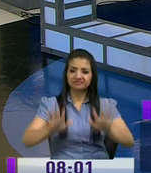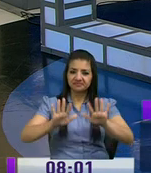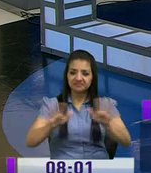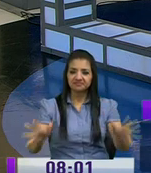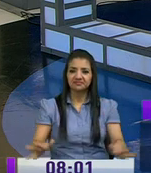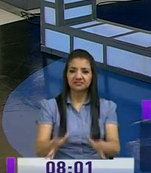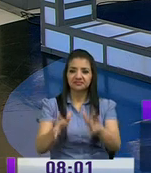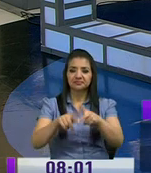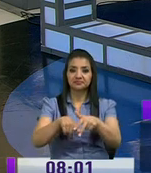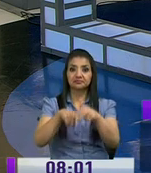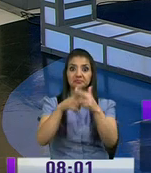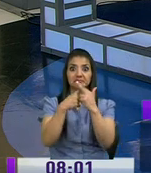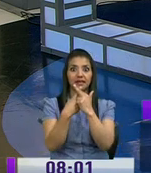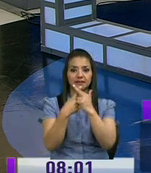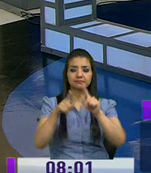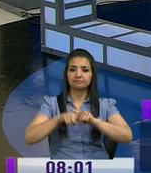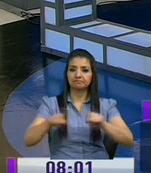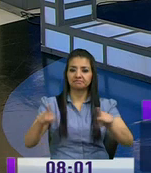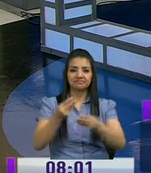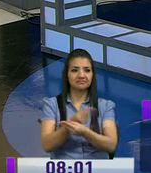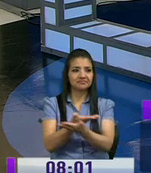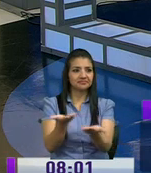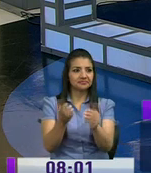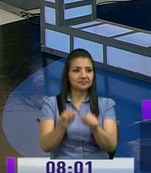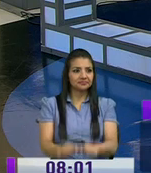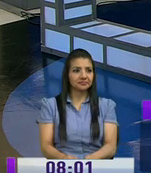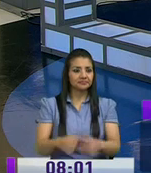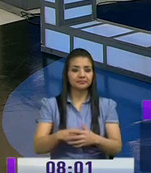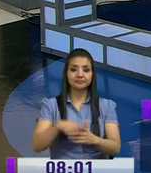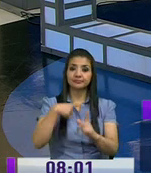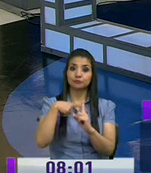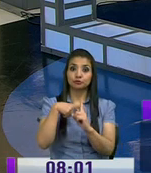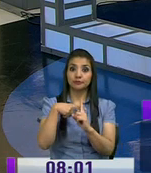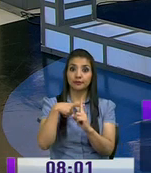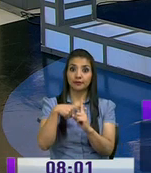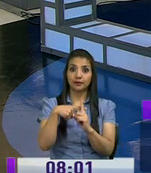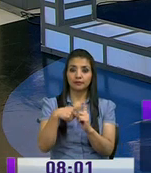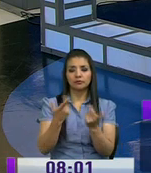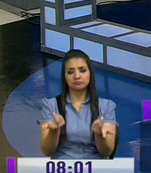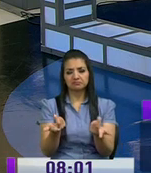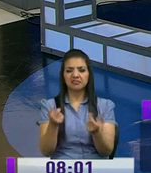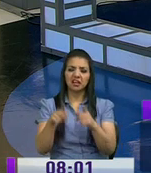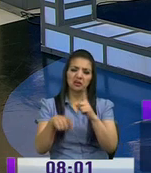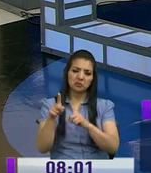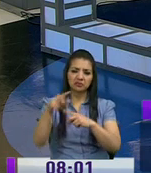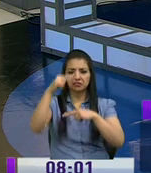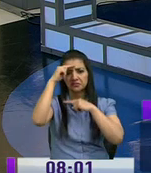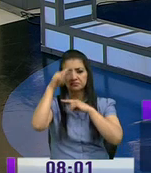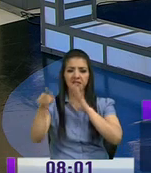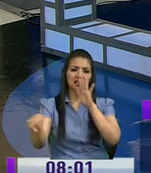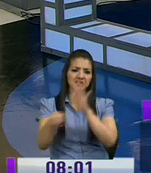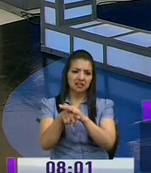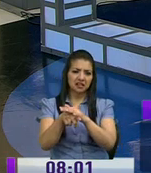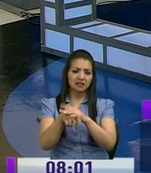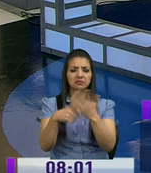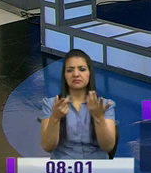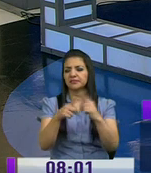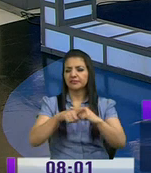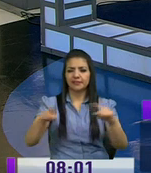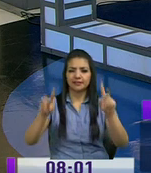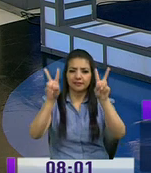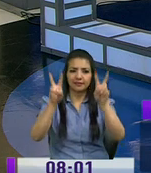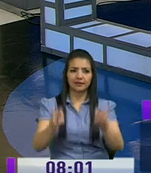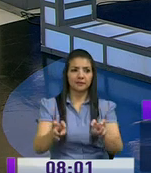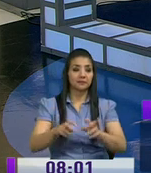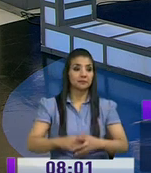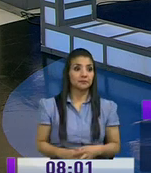ánimo, estamos iniciando mucho para contarles, ¿ya? Desde positivos hasta medios negativos, hasta lo que sucede en la crónica, en fin, hay